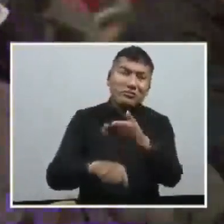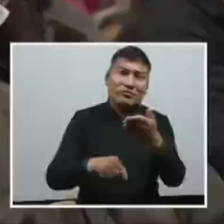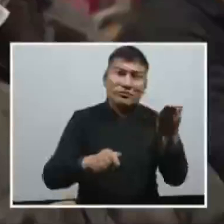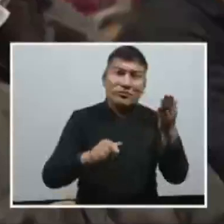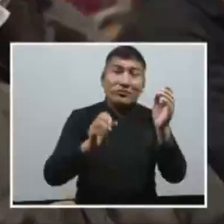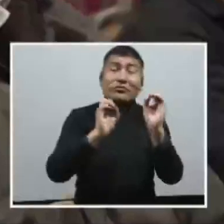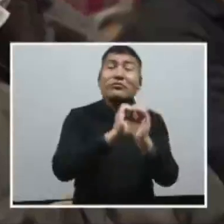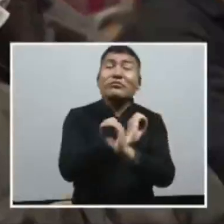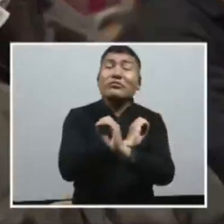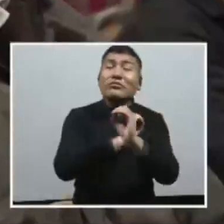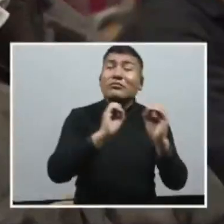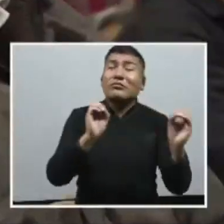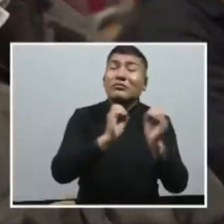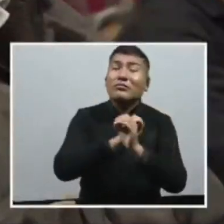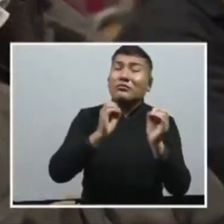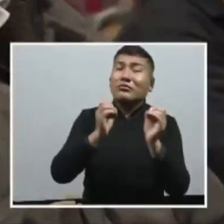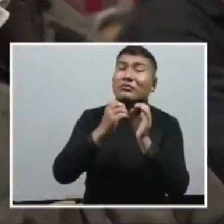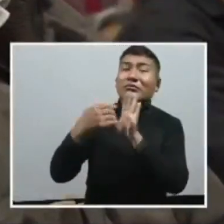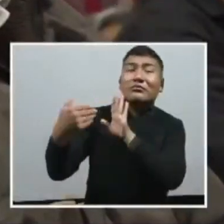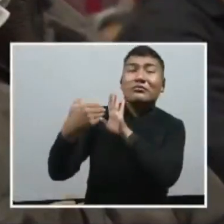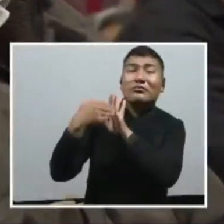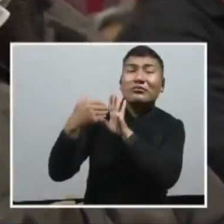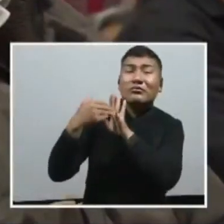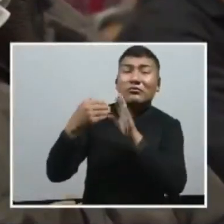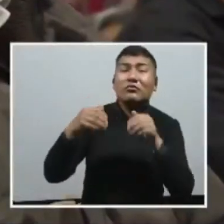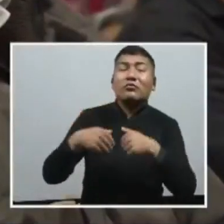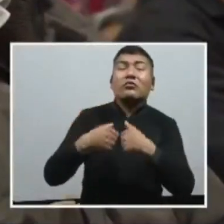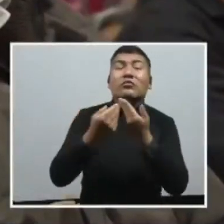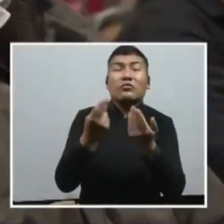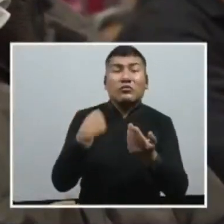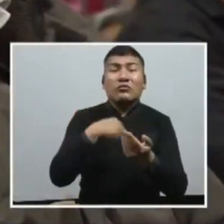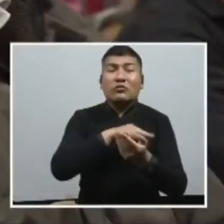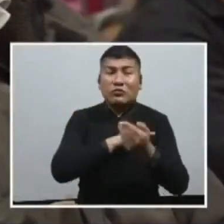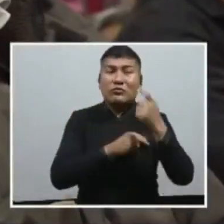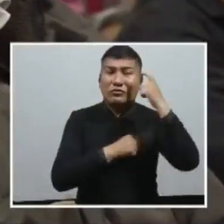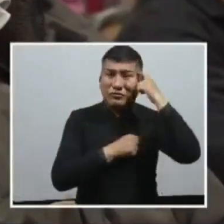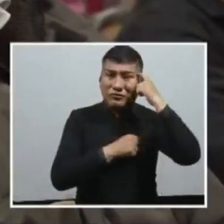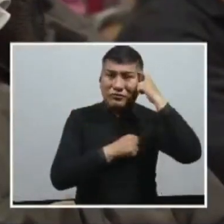nadie nos puede decir cómo debemos